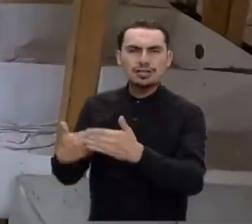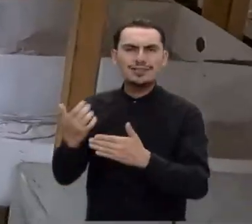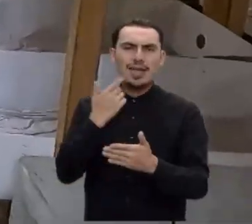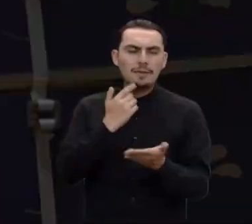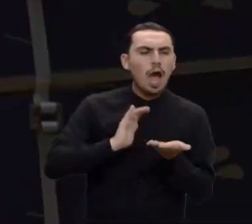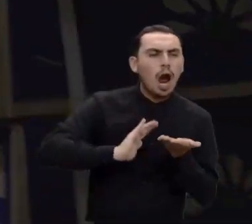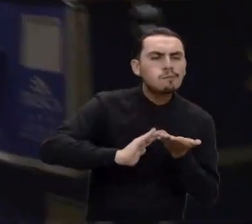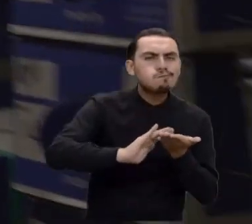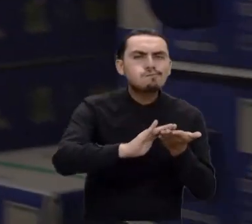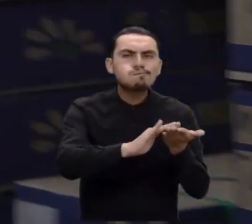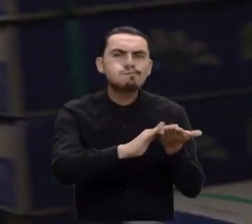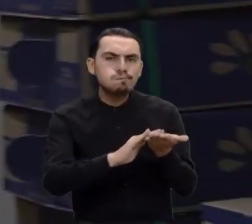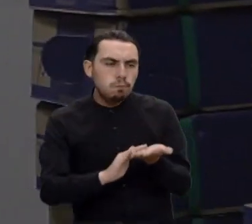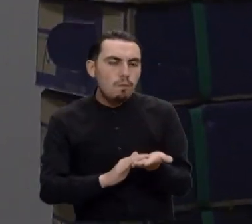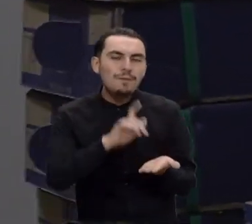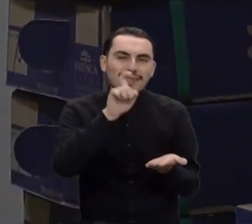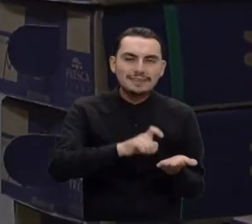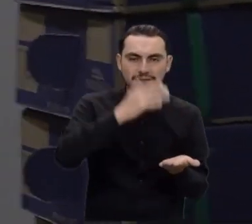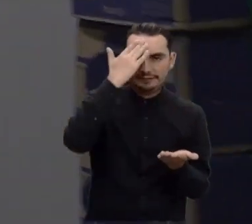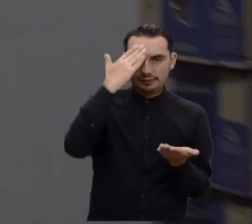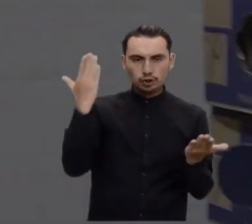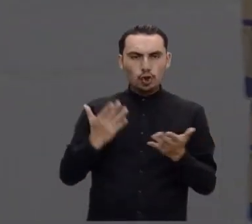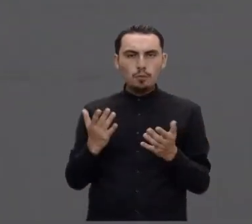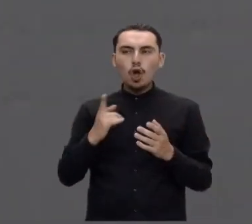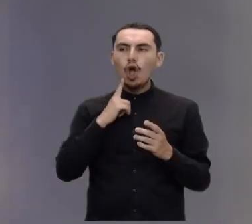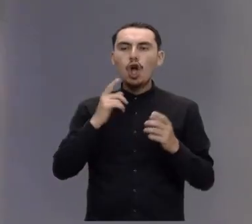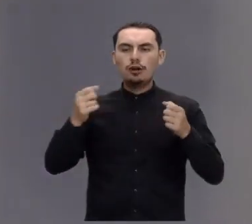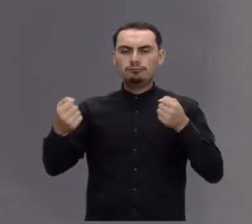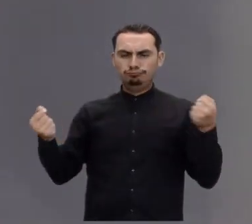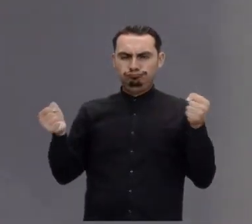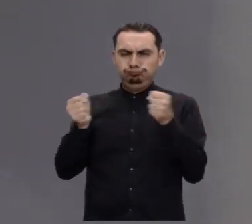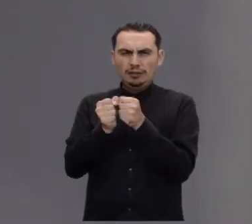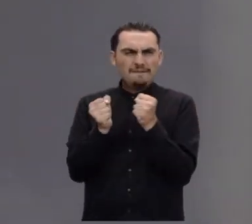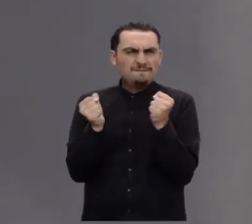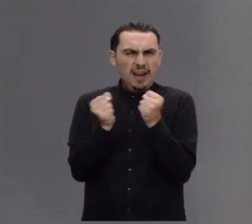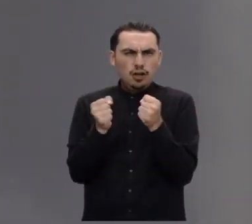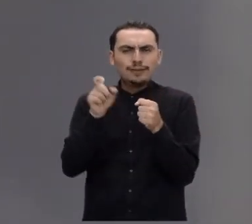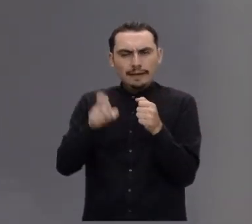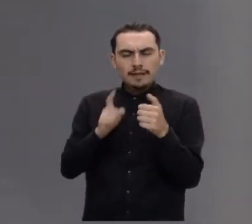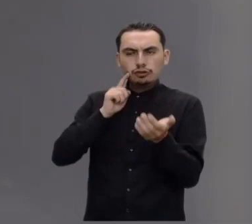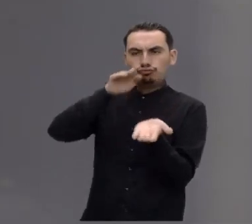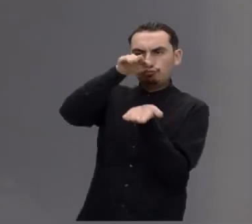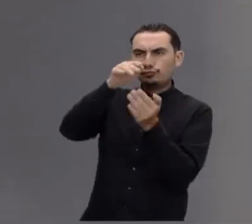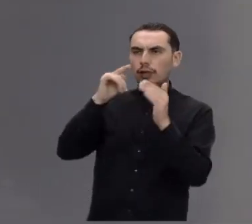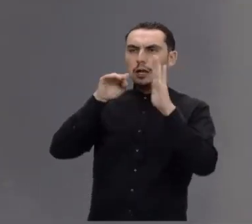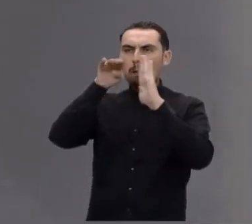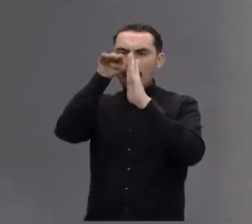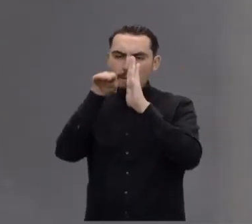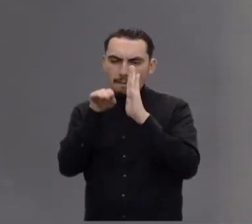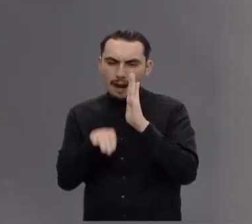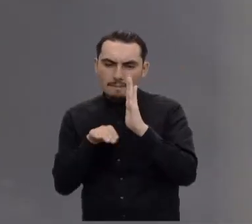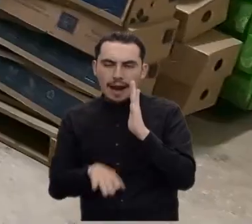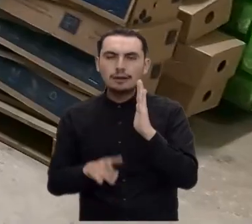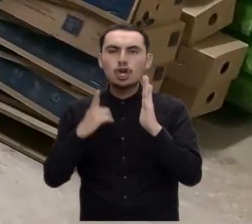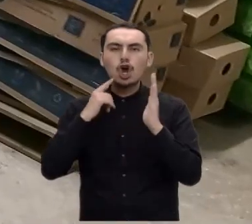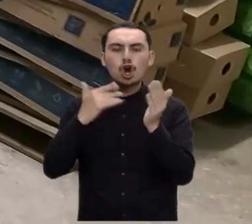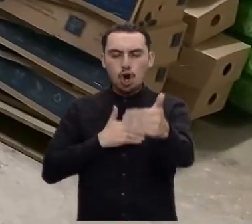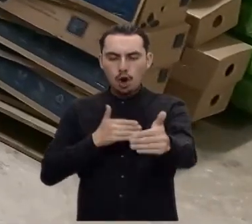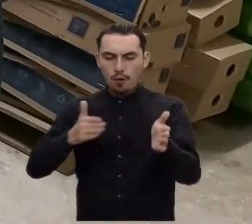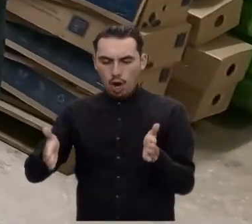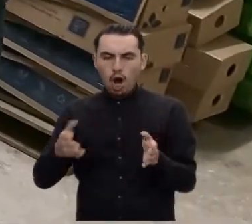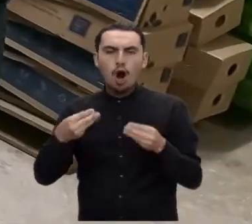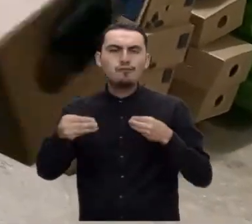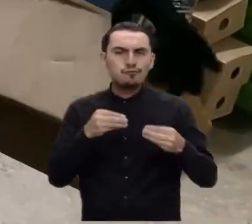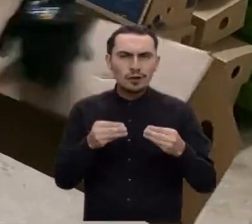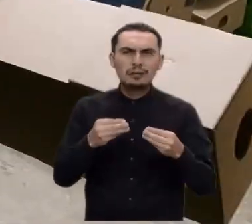procesos, por ejemplo, de limpieza en cuartos fríos, en la estructura como tal, en el